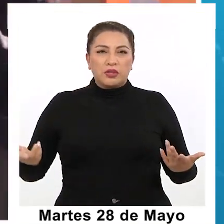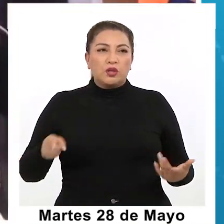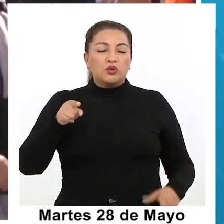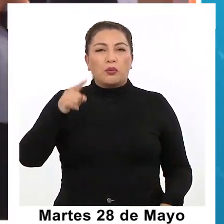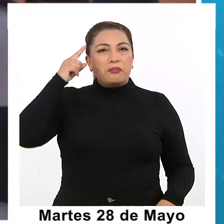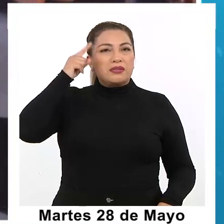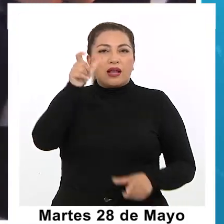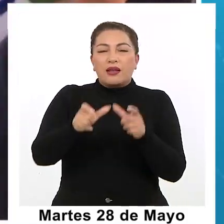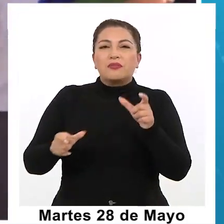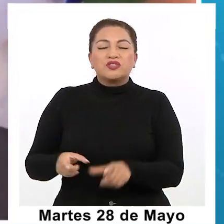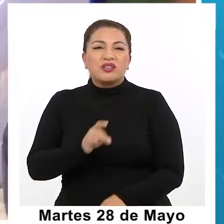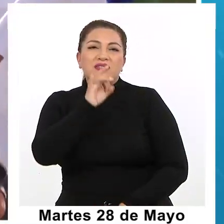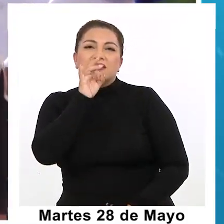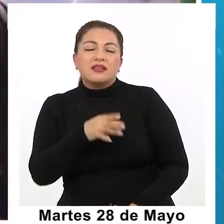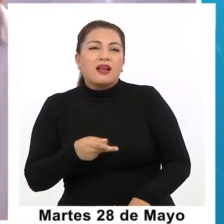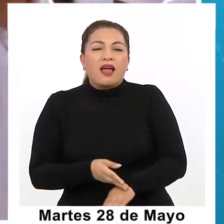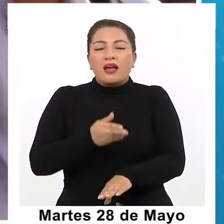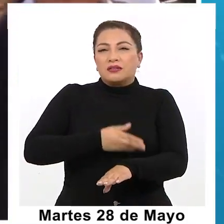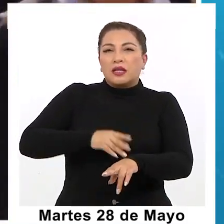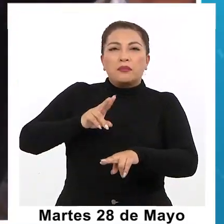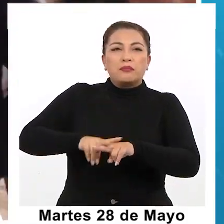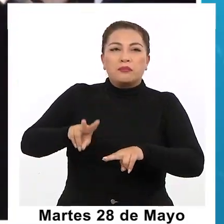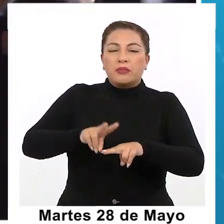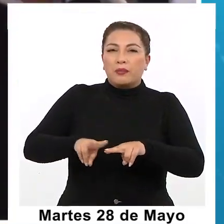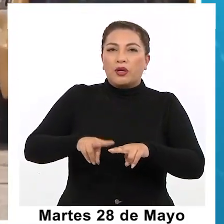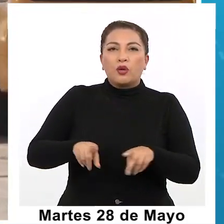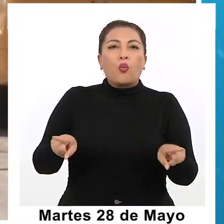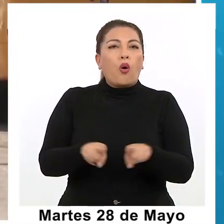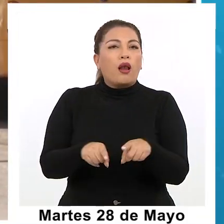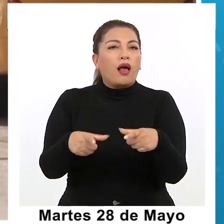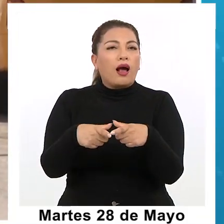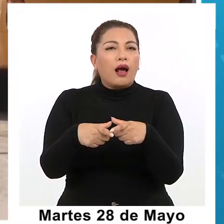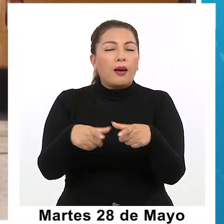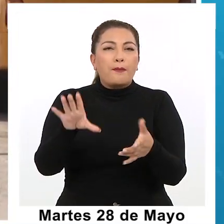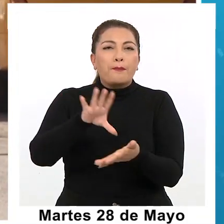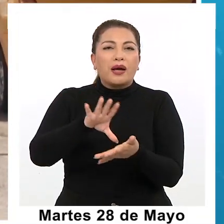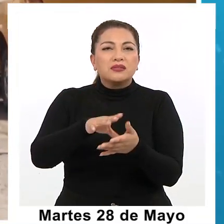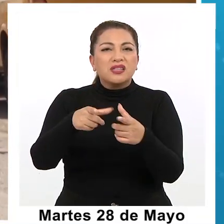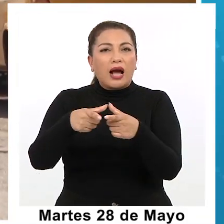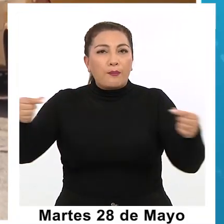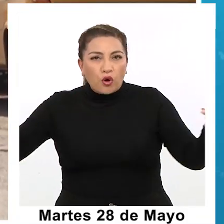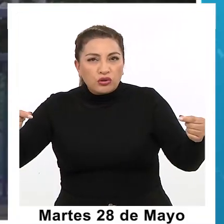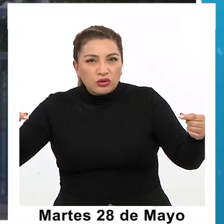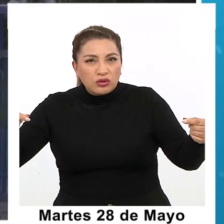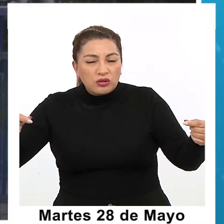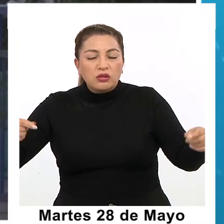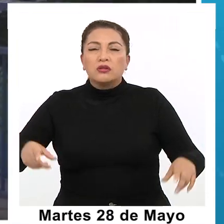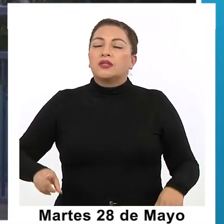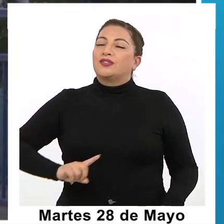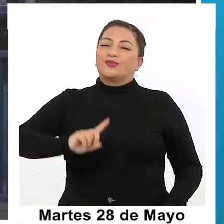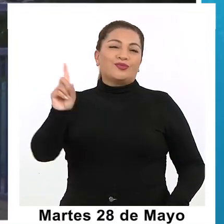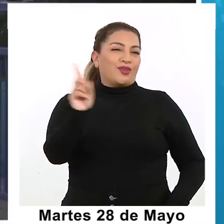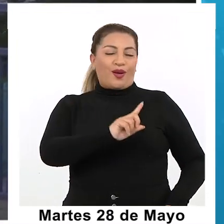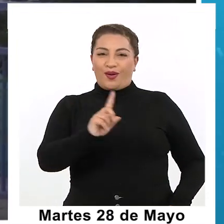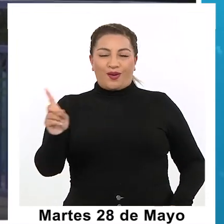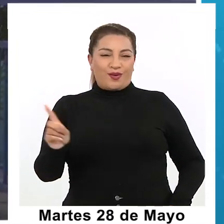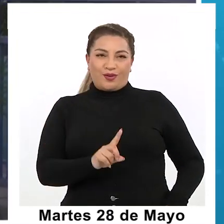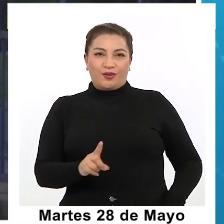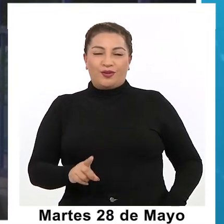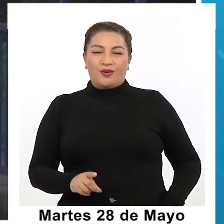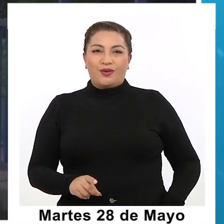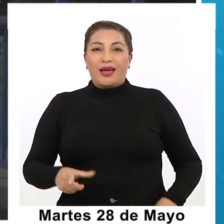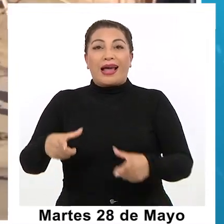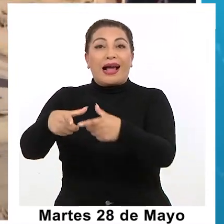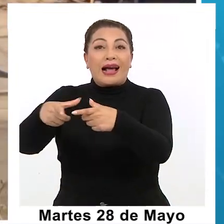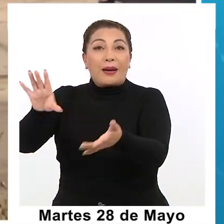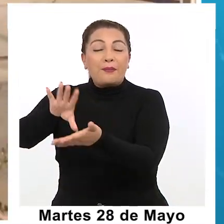que los chilenos vamos preparándonos para esto? ¿Estamos como los japoneses, por ejemplo? Sí, no, bueno, lamentablemente hay una brecha